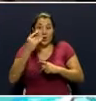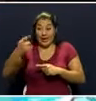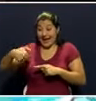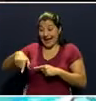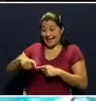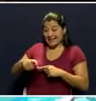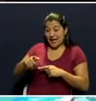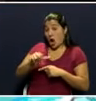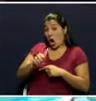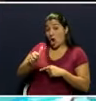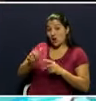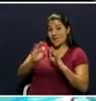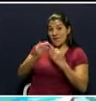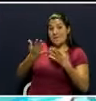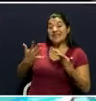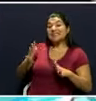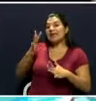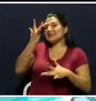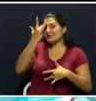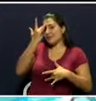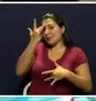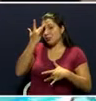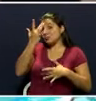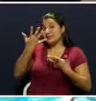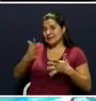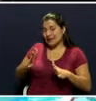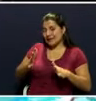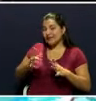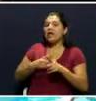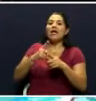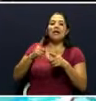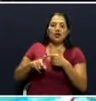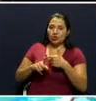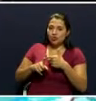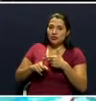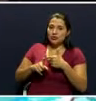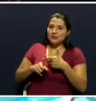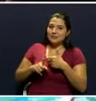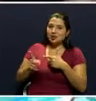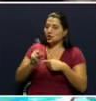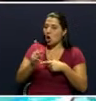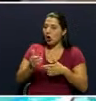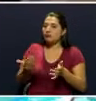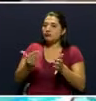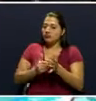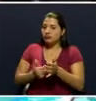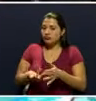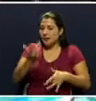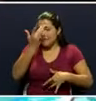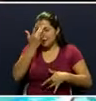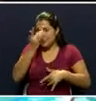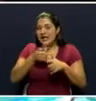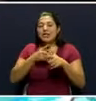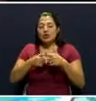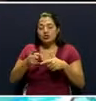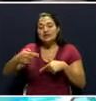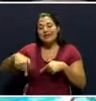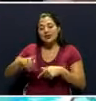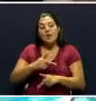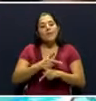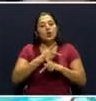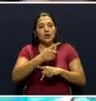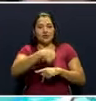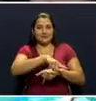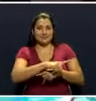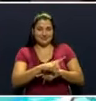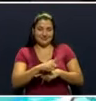eso sucede, digamos, a lo grande, ¿verdad? Cuando ya nosotros tenemos una gran cantidad de la población que se